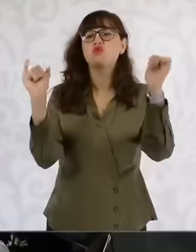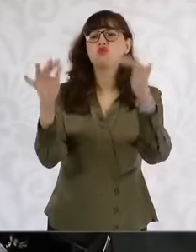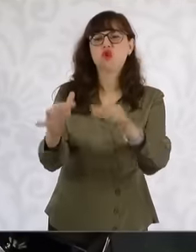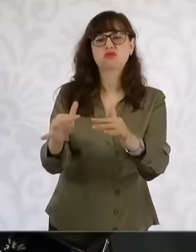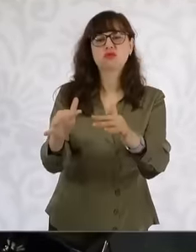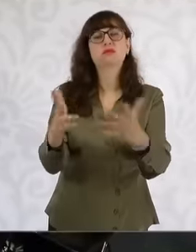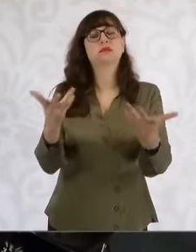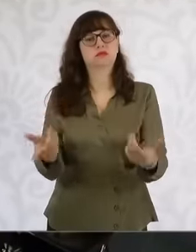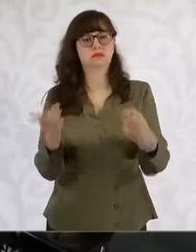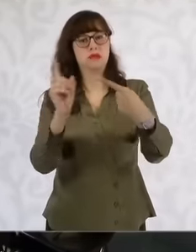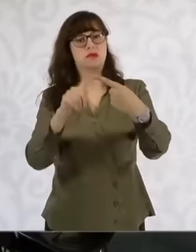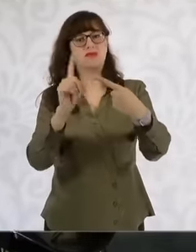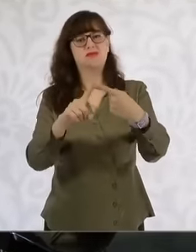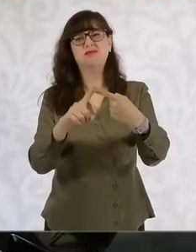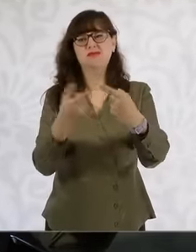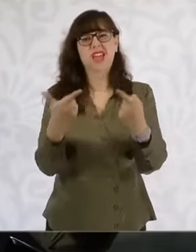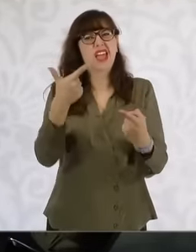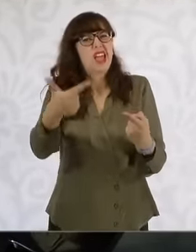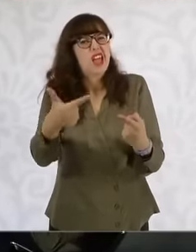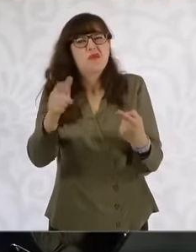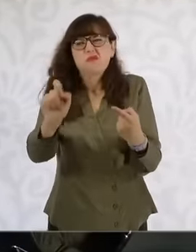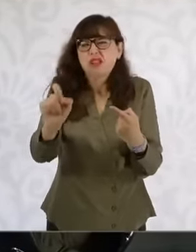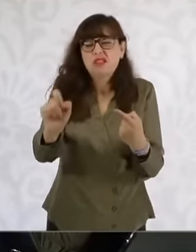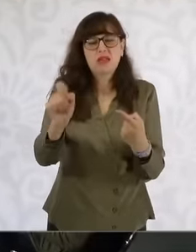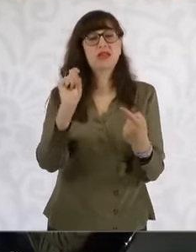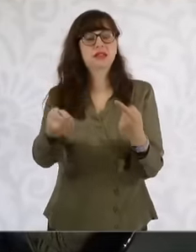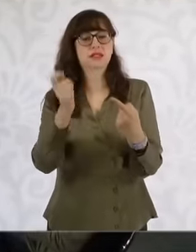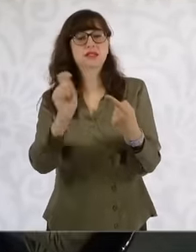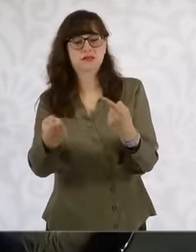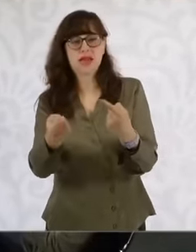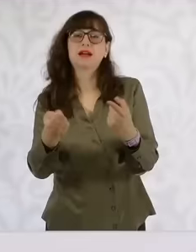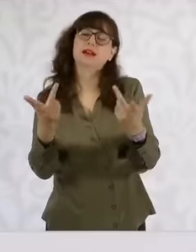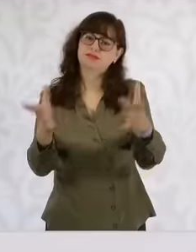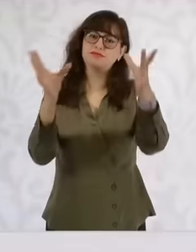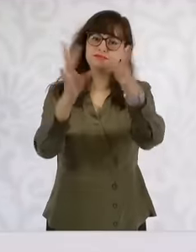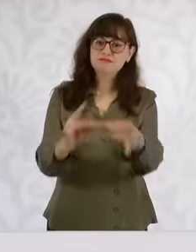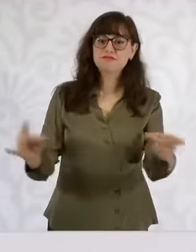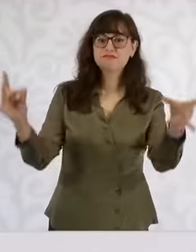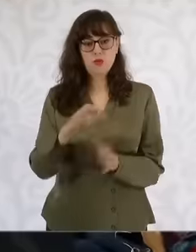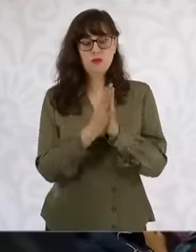escuchan sepan, y de qué se va a tratar en particular esta reunión.